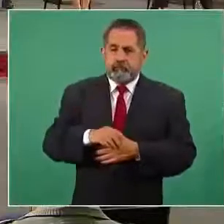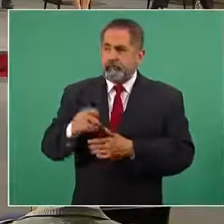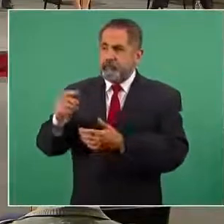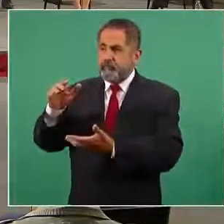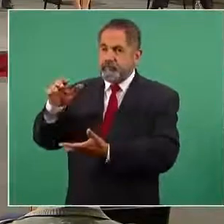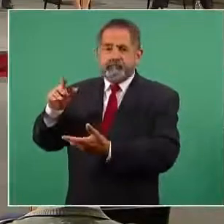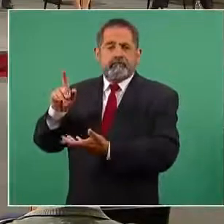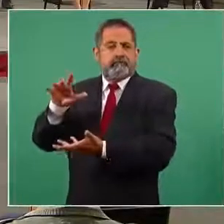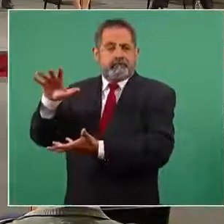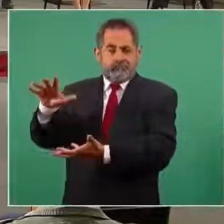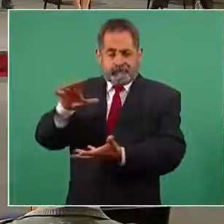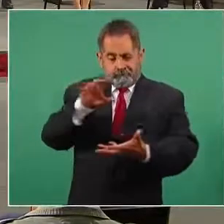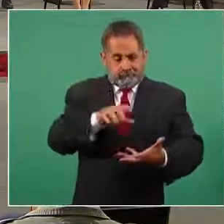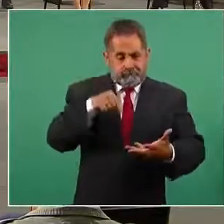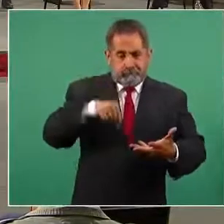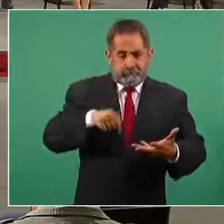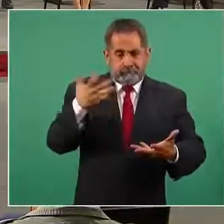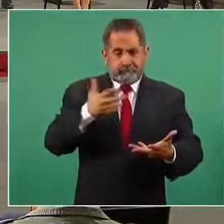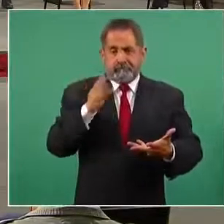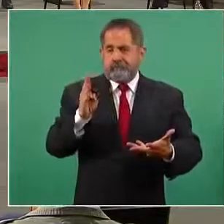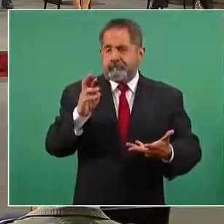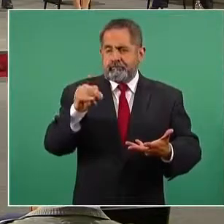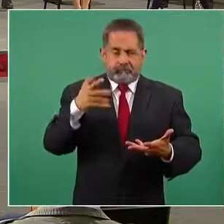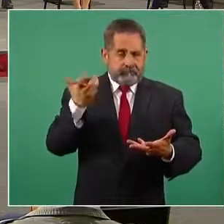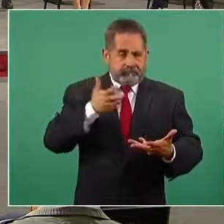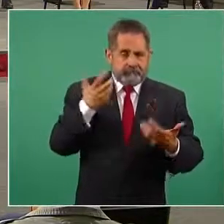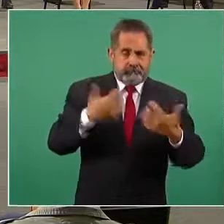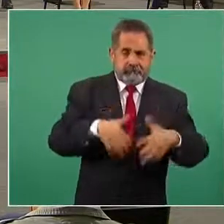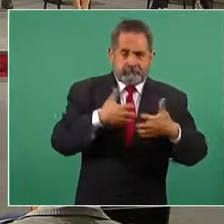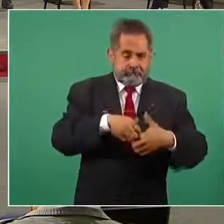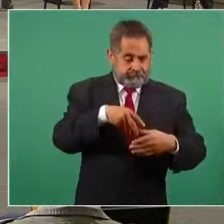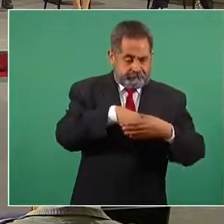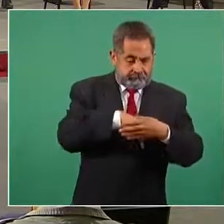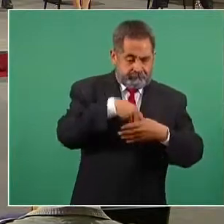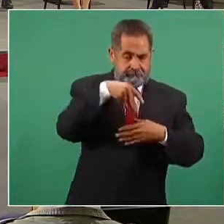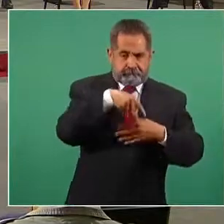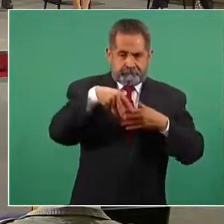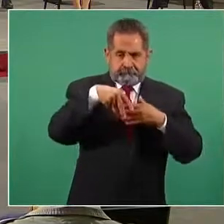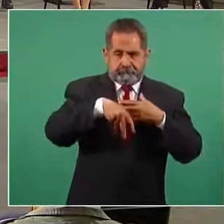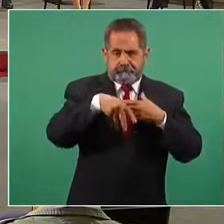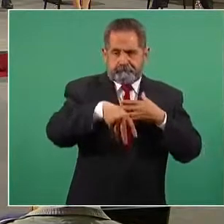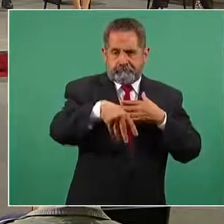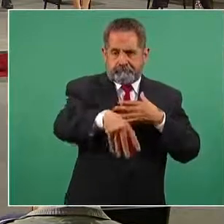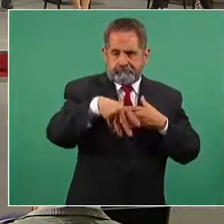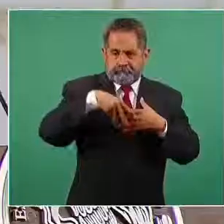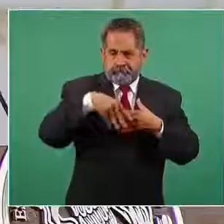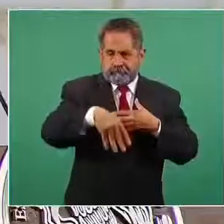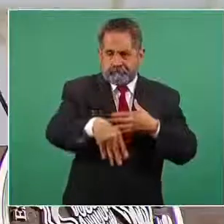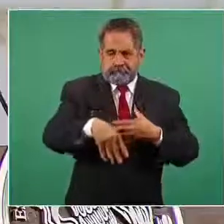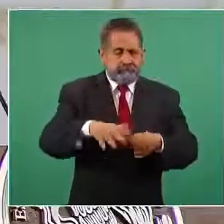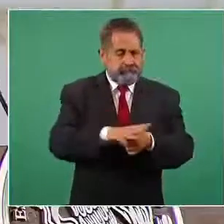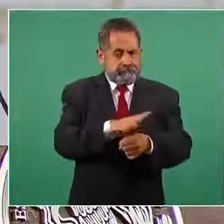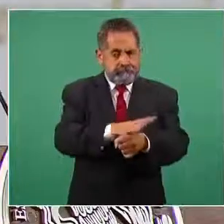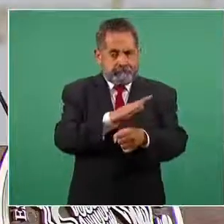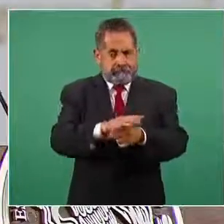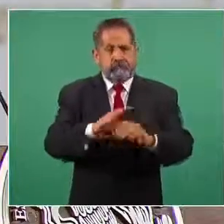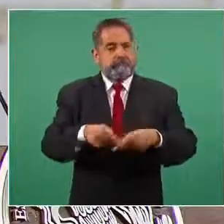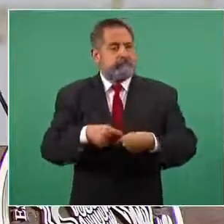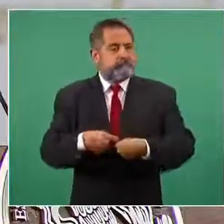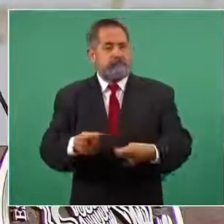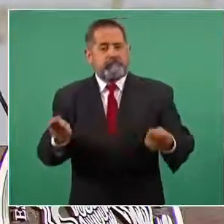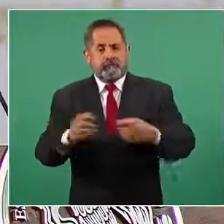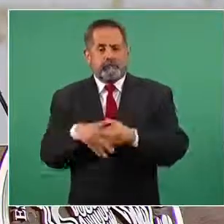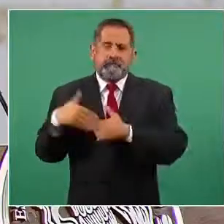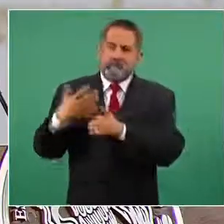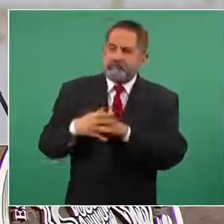envasado de esta vacuna en Birmex, que dirige el doctor Pedro Centeno, y también estará conociendo nuevos proyectos vacunales que